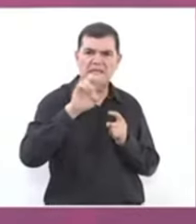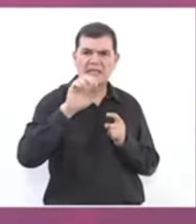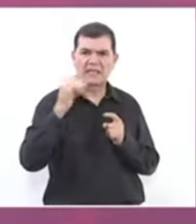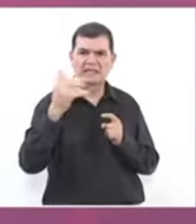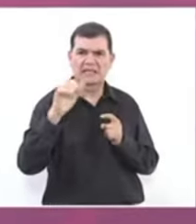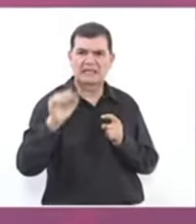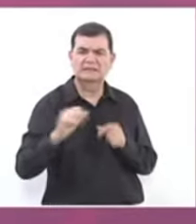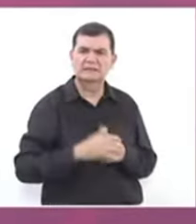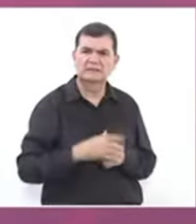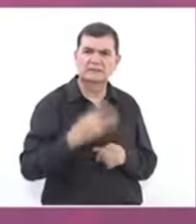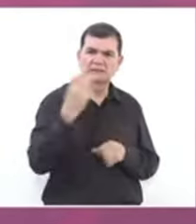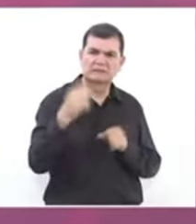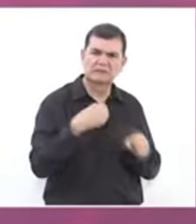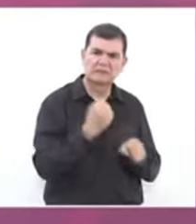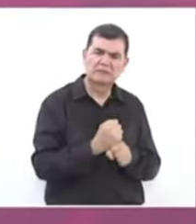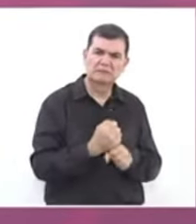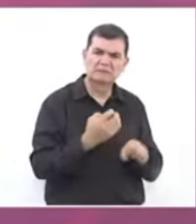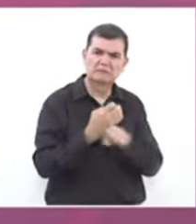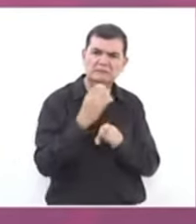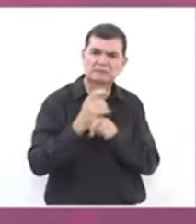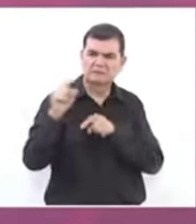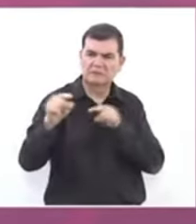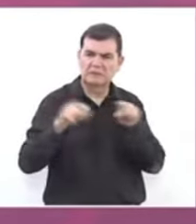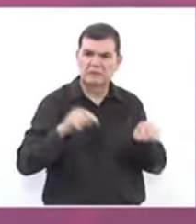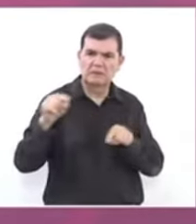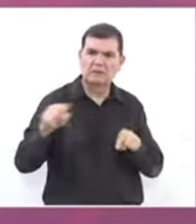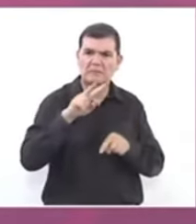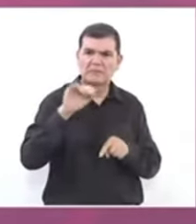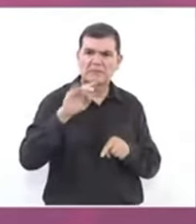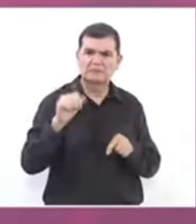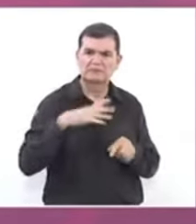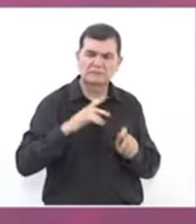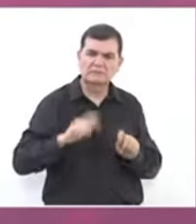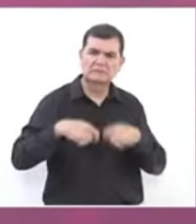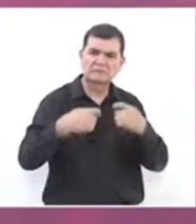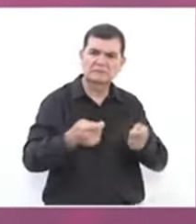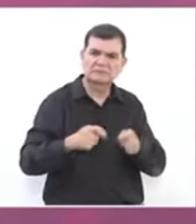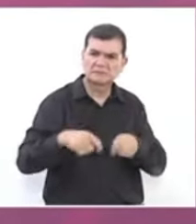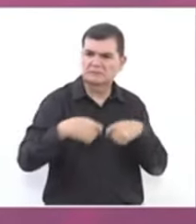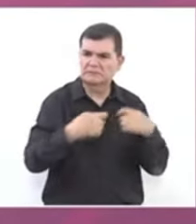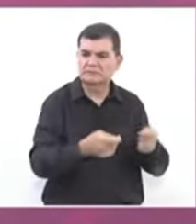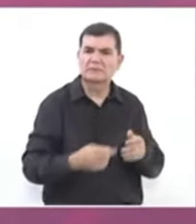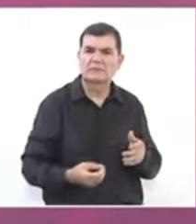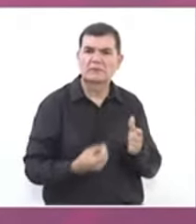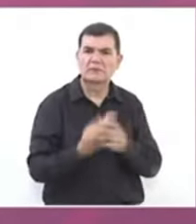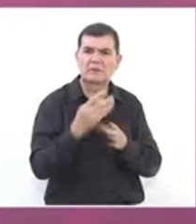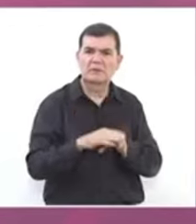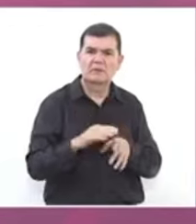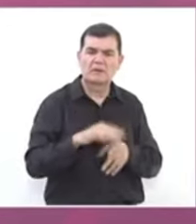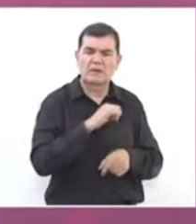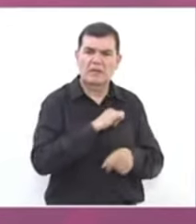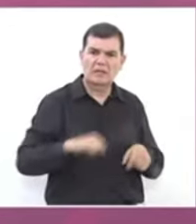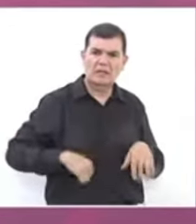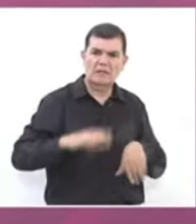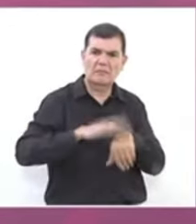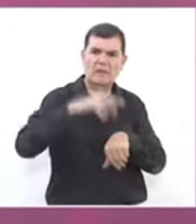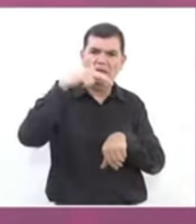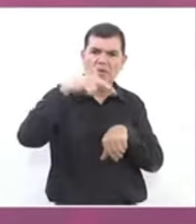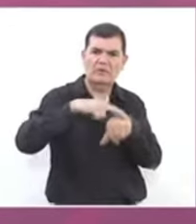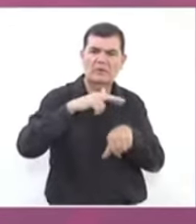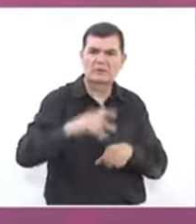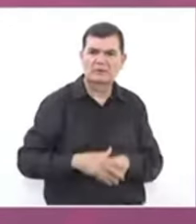300 años. Y en los estados, esos virreyes nombraban los alcaldes mayores, que es